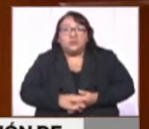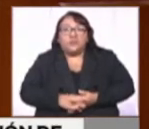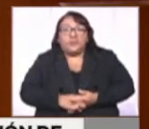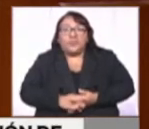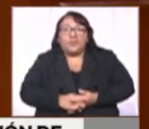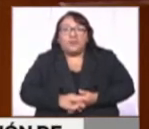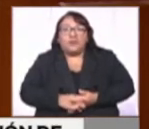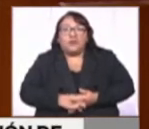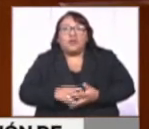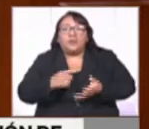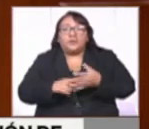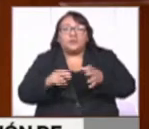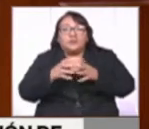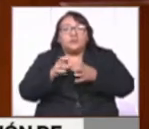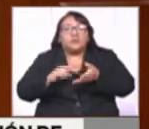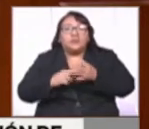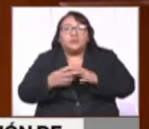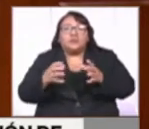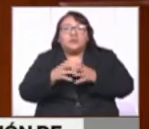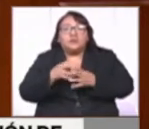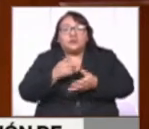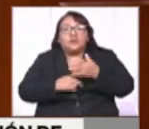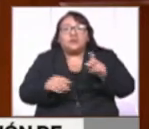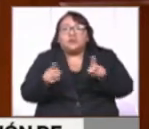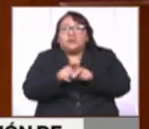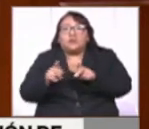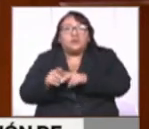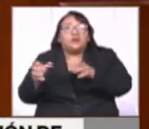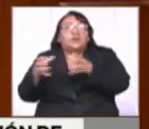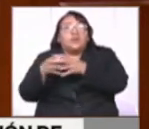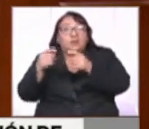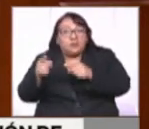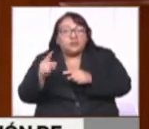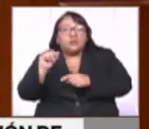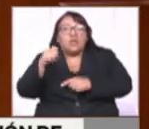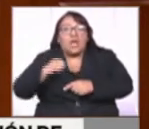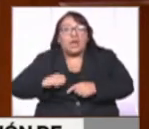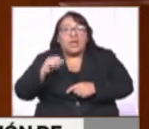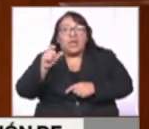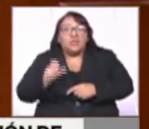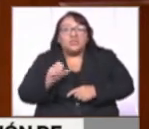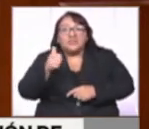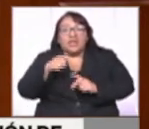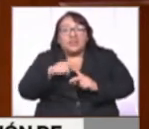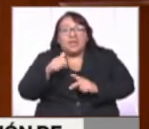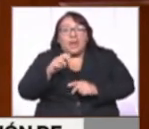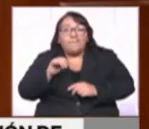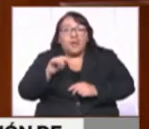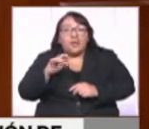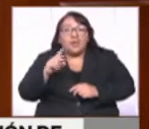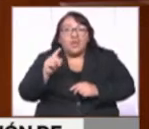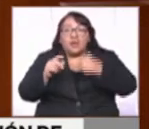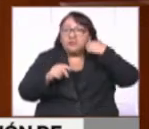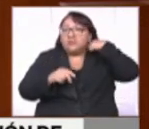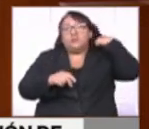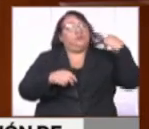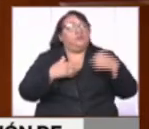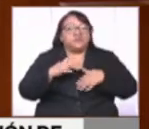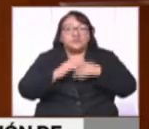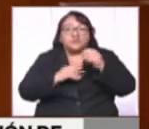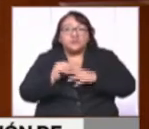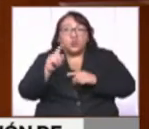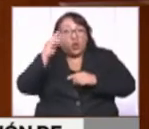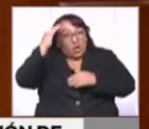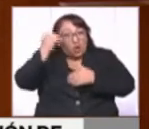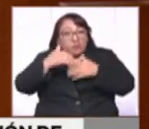manera, hubo el pedido de parte de nuestro alcalde del distrito de Santa María para la construcción de una comisaría,